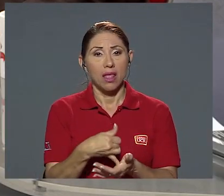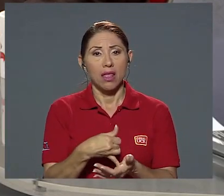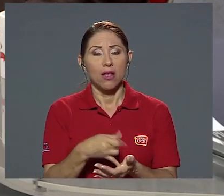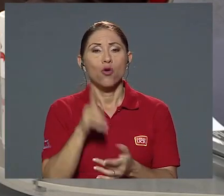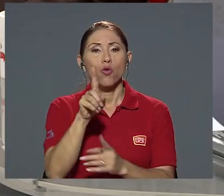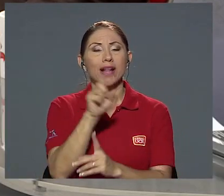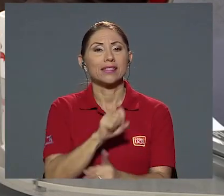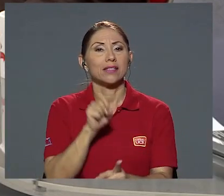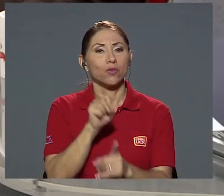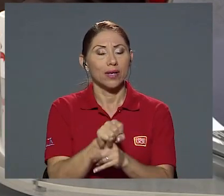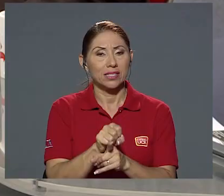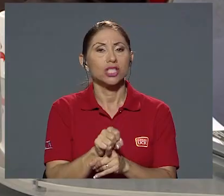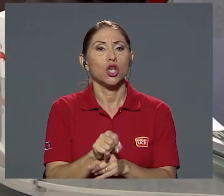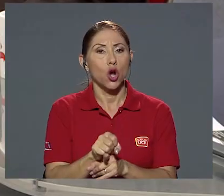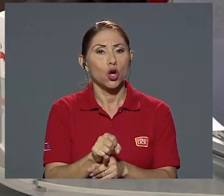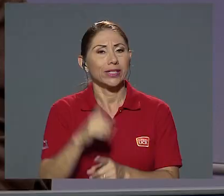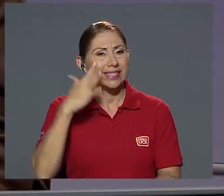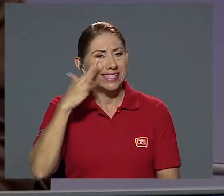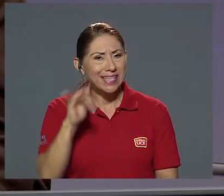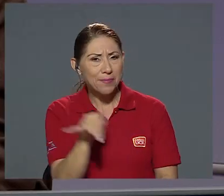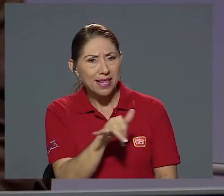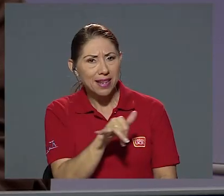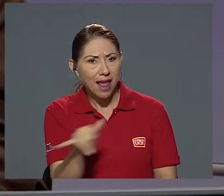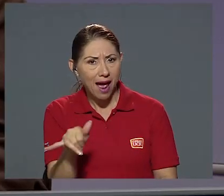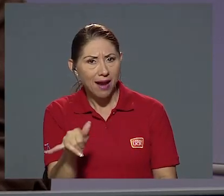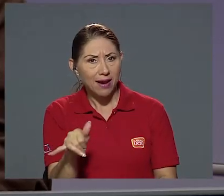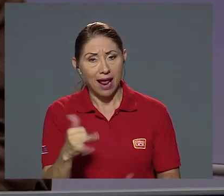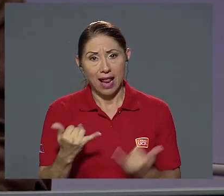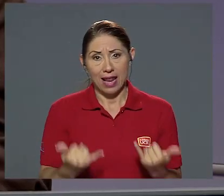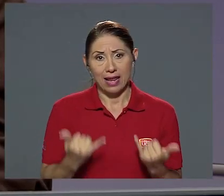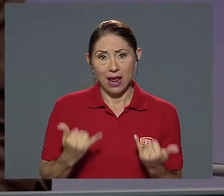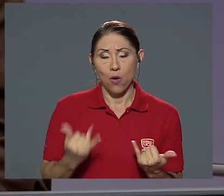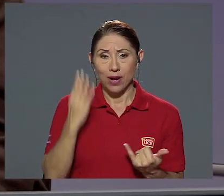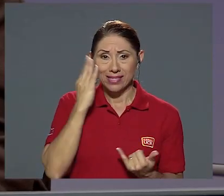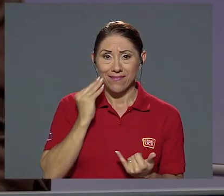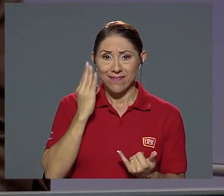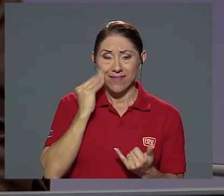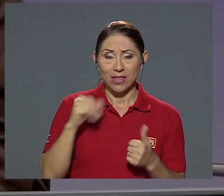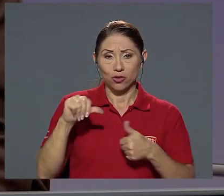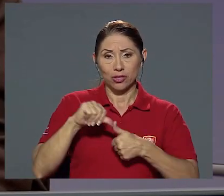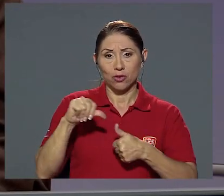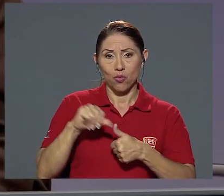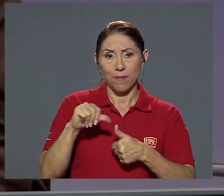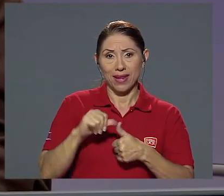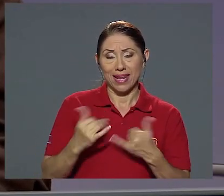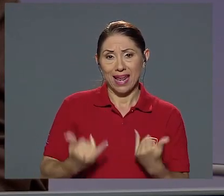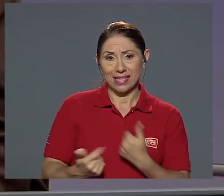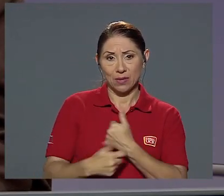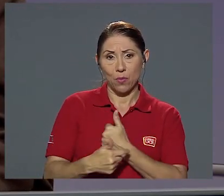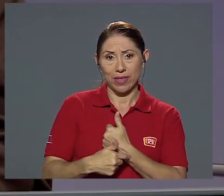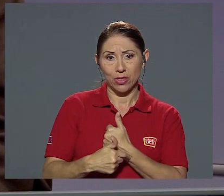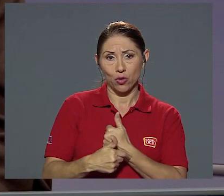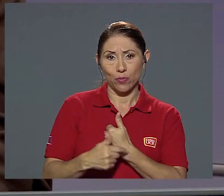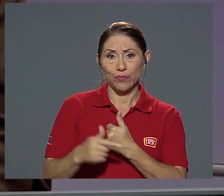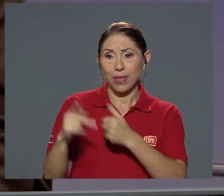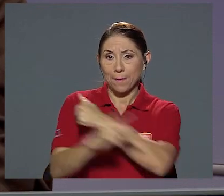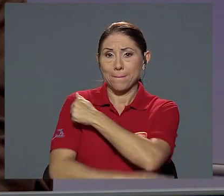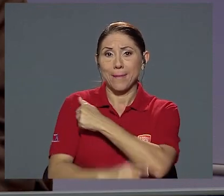Una situación similar a la que están viviendo Centroamérica en este momento en la Unión